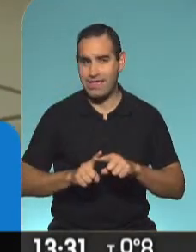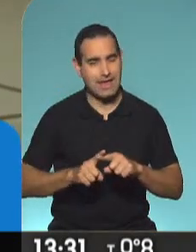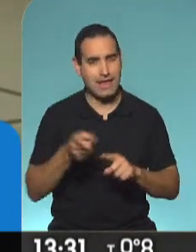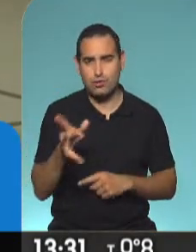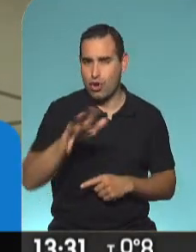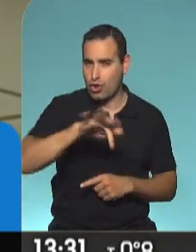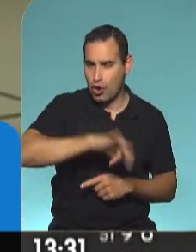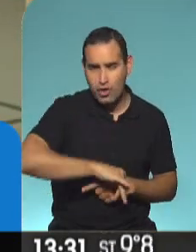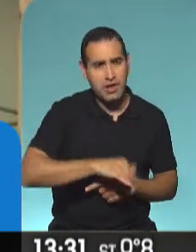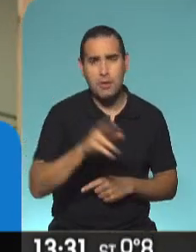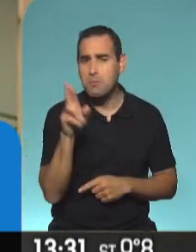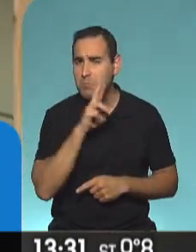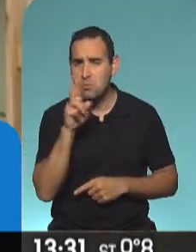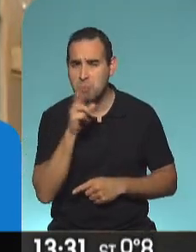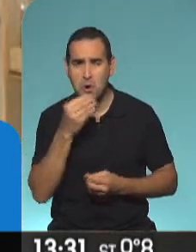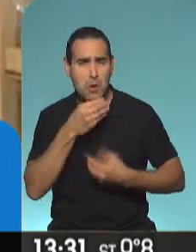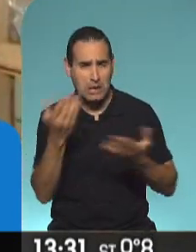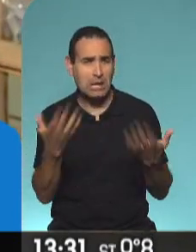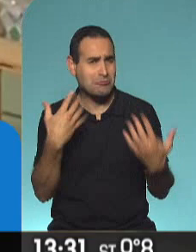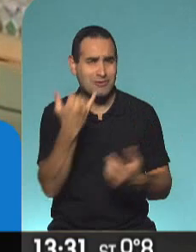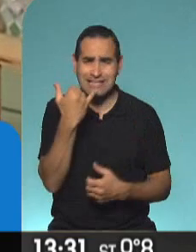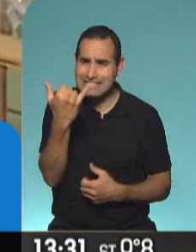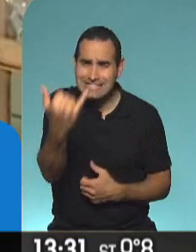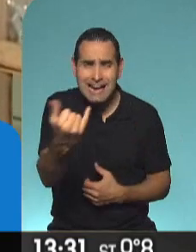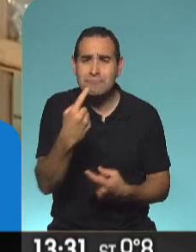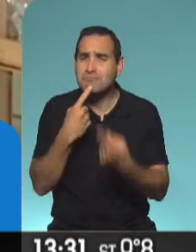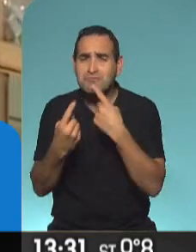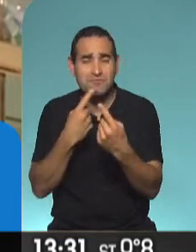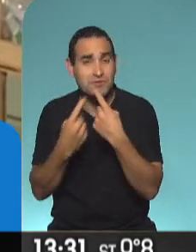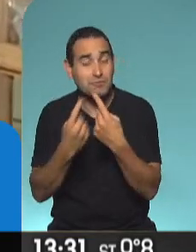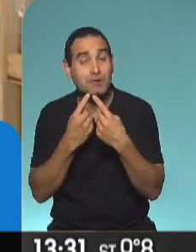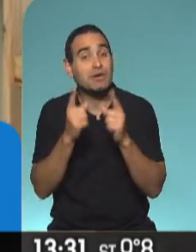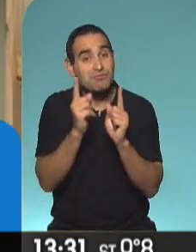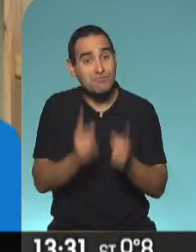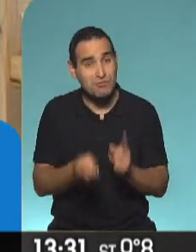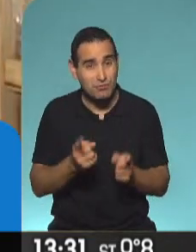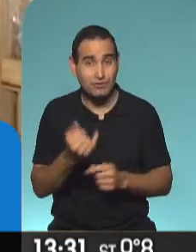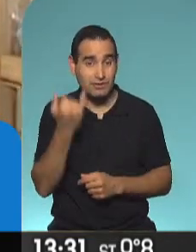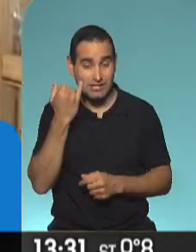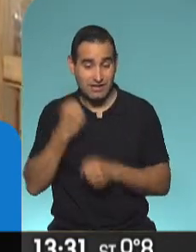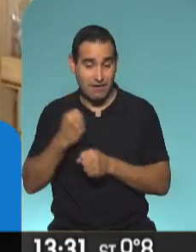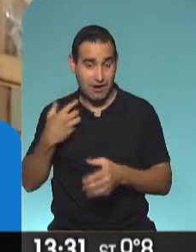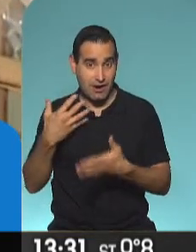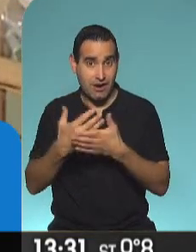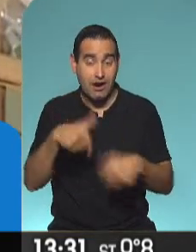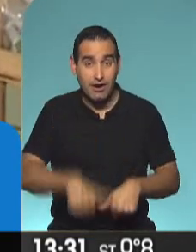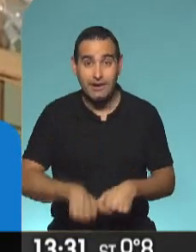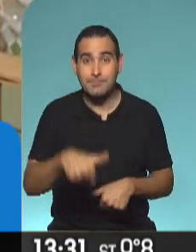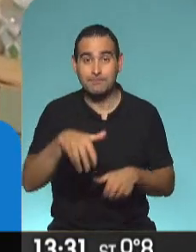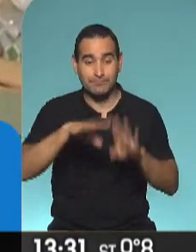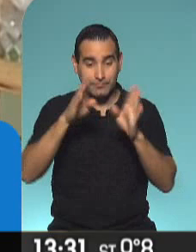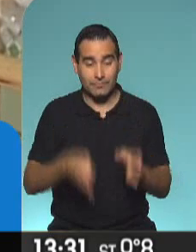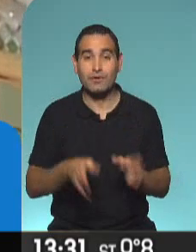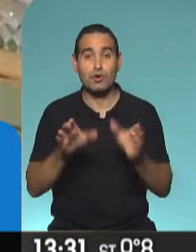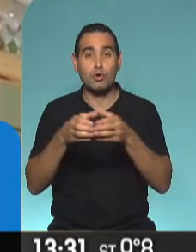días para que cualquier mujer pueda llamar y pueda consultar. Y en el marco también de lo que venimos haciendo, hoy estamos acá en el Club